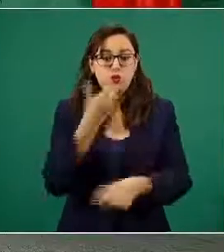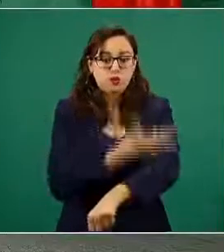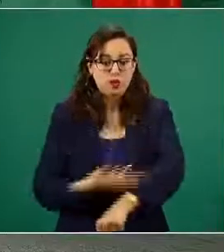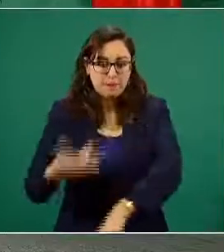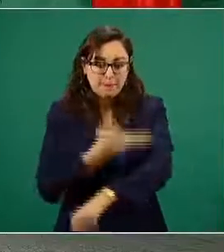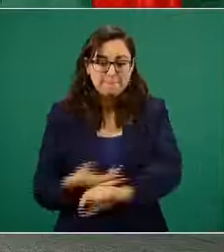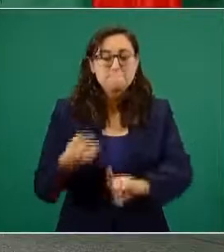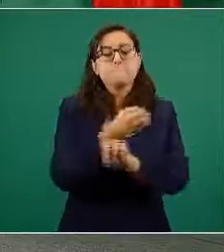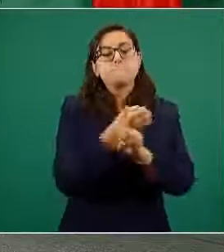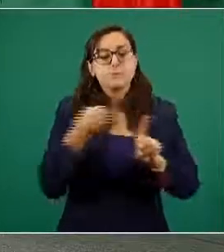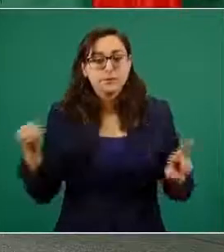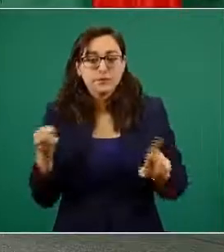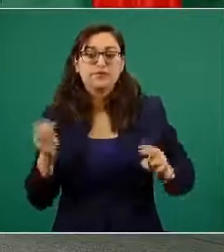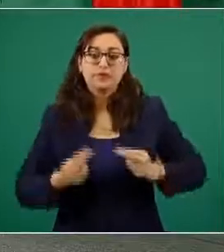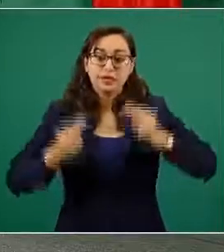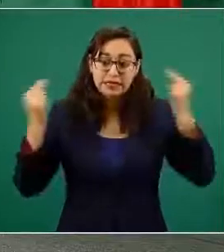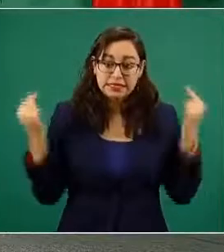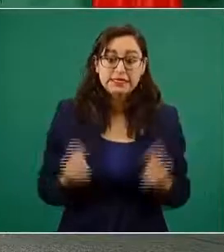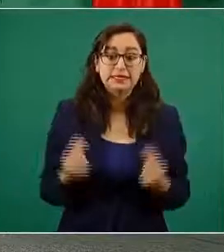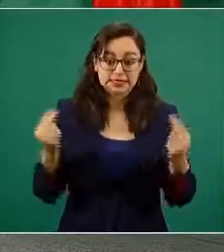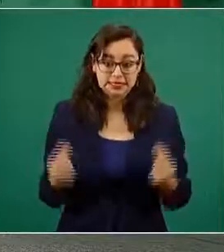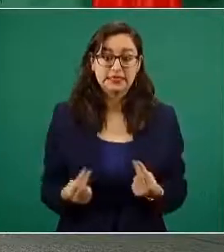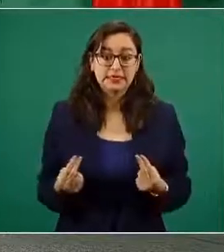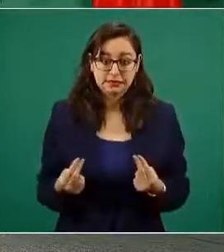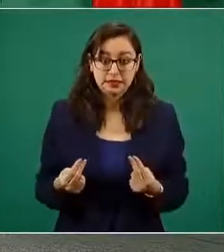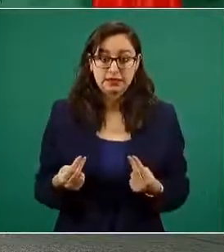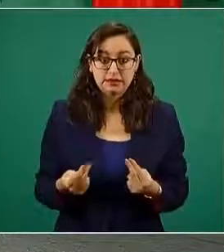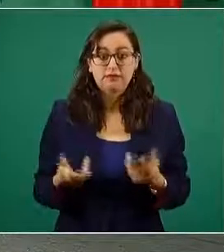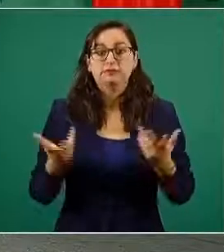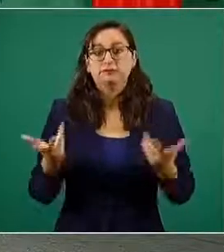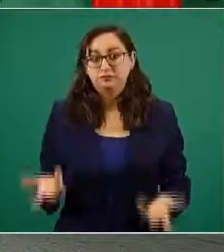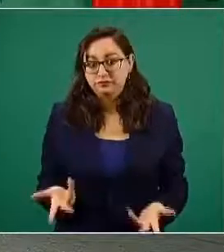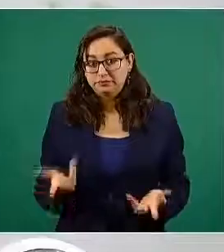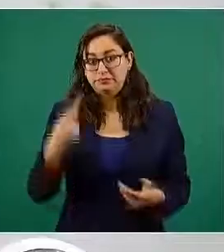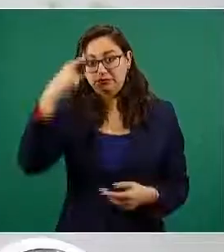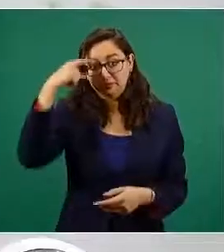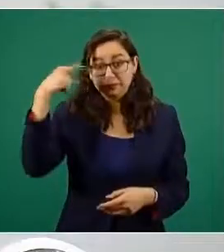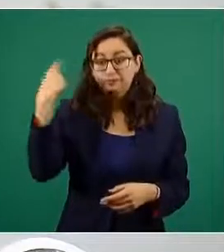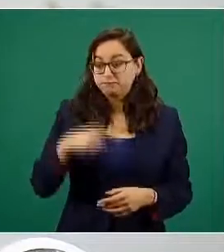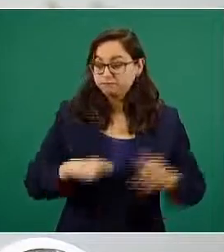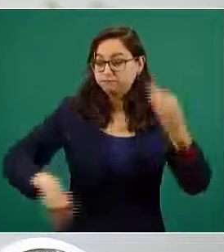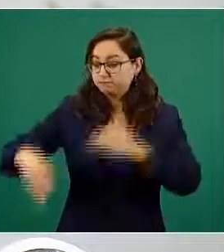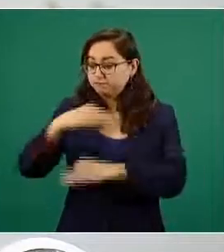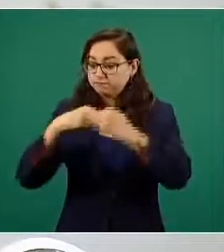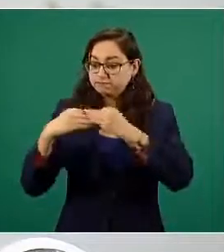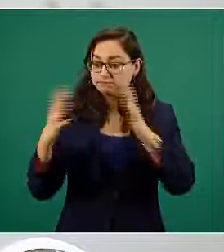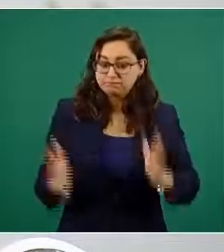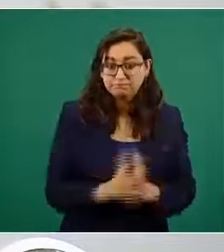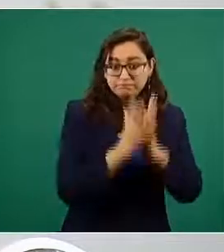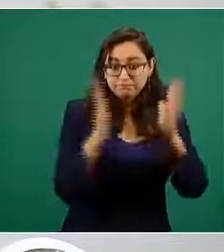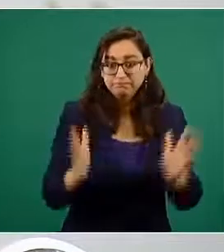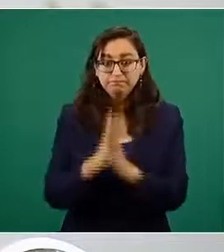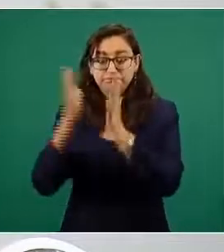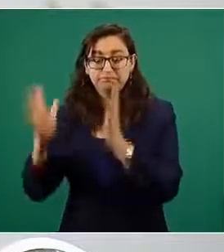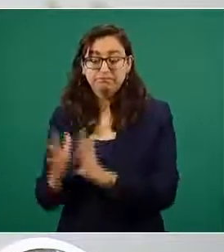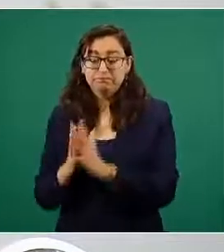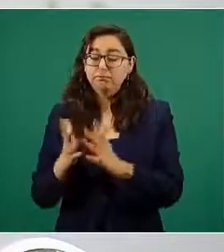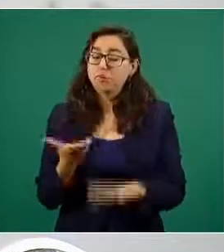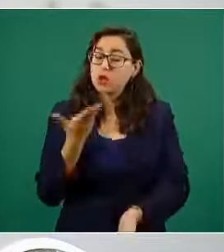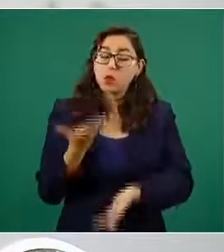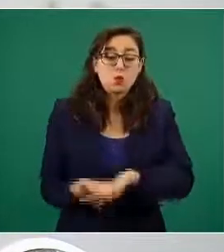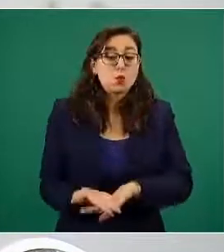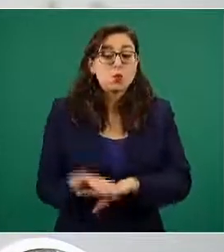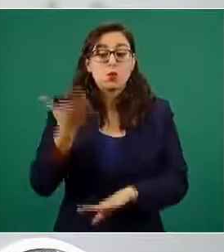contribución de distintos actores sociales, pero definitivamente es imprescindible